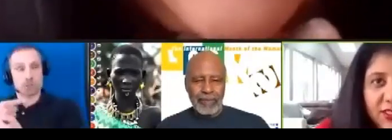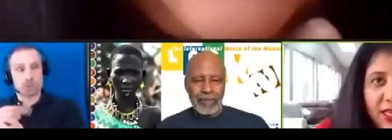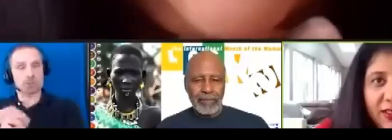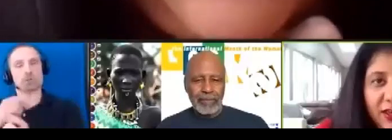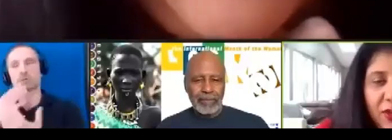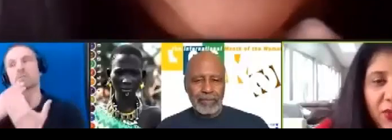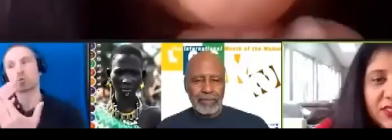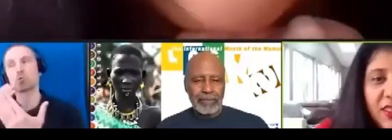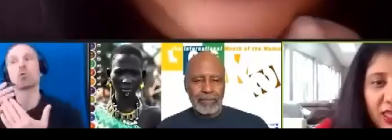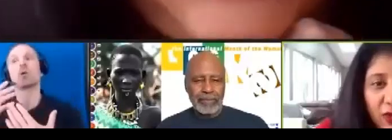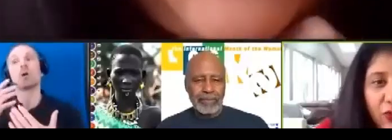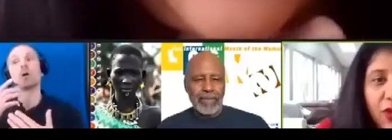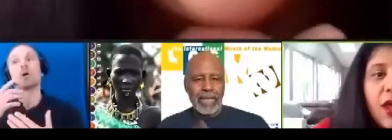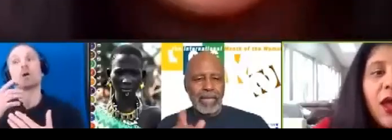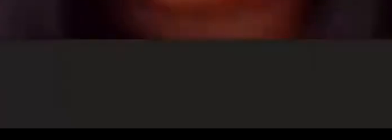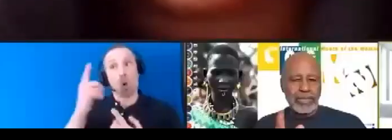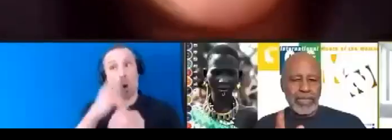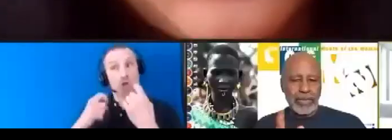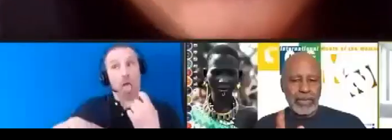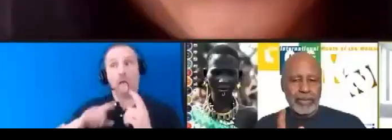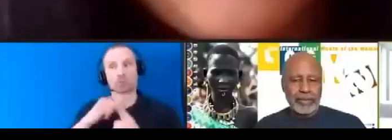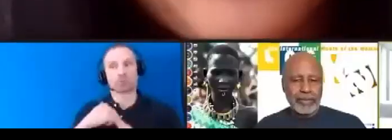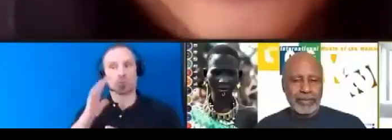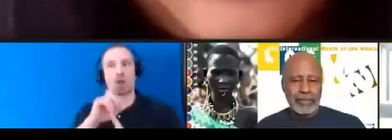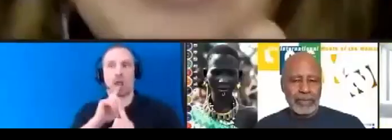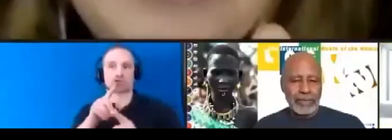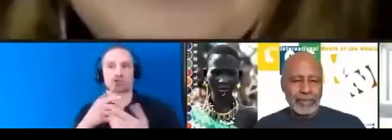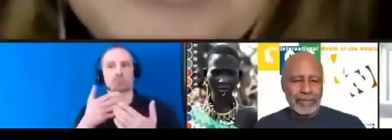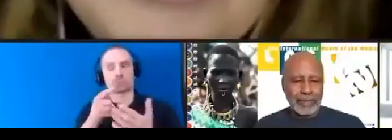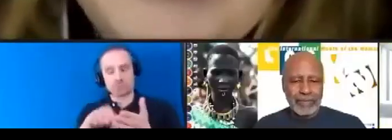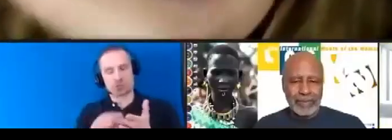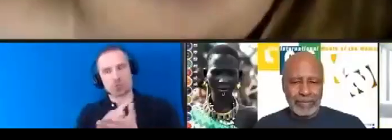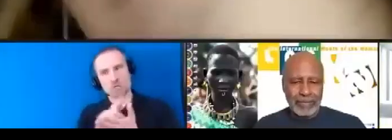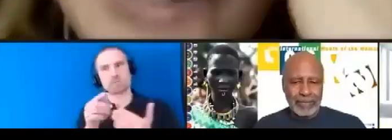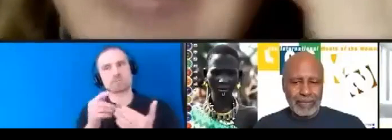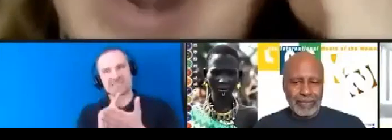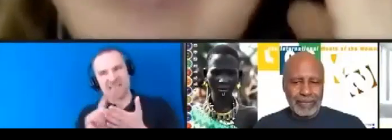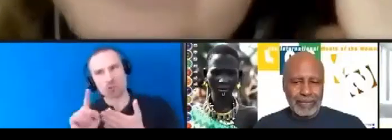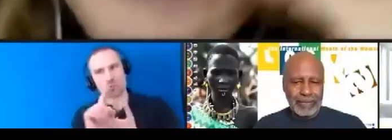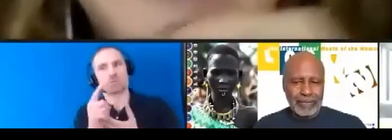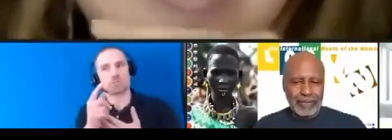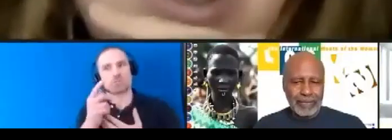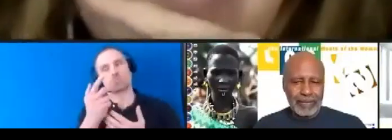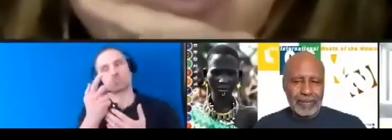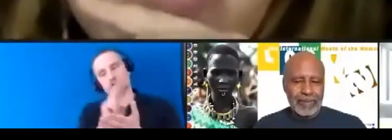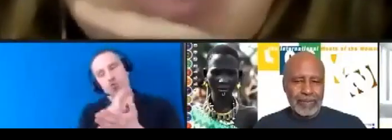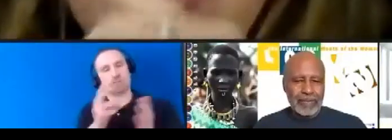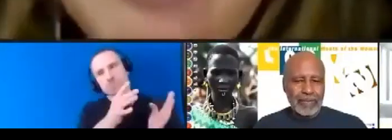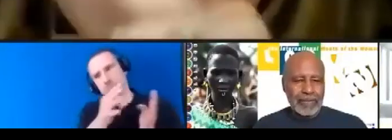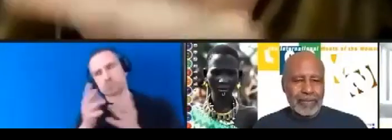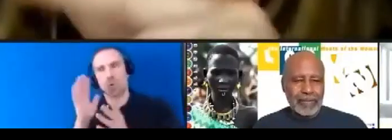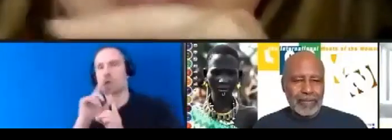muchas gracias por su confianza pero definitivamente vamos a hablar de ello para ver si